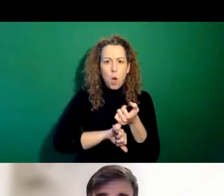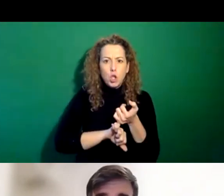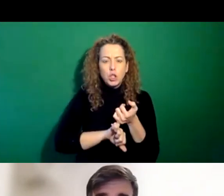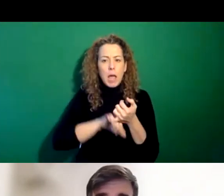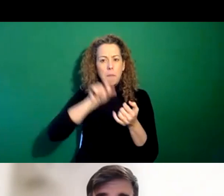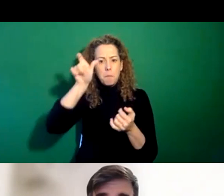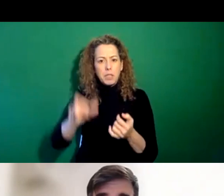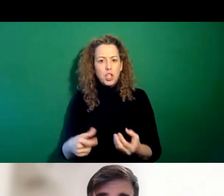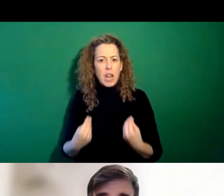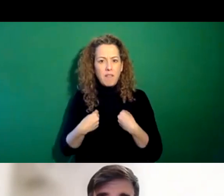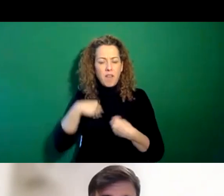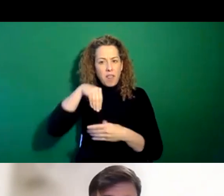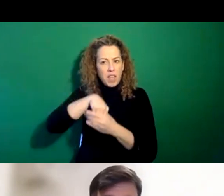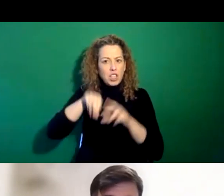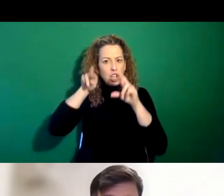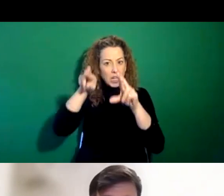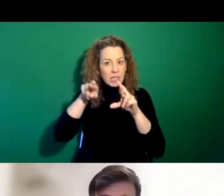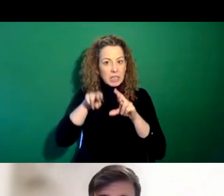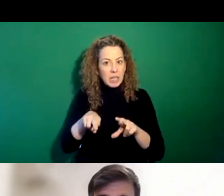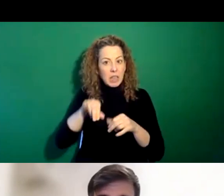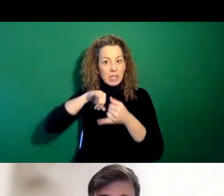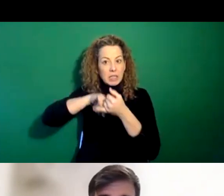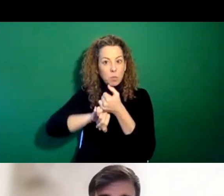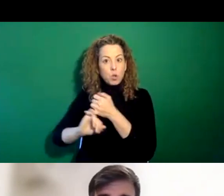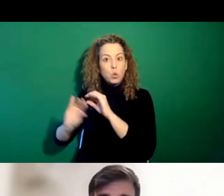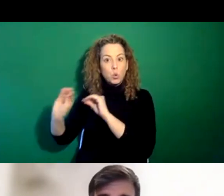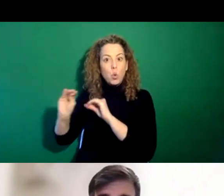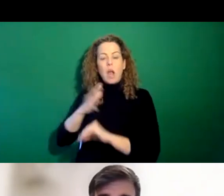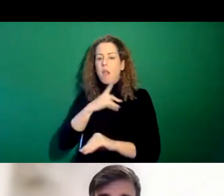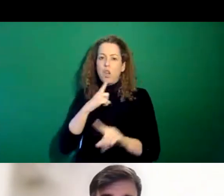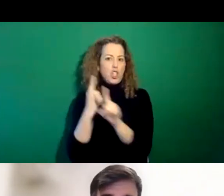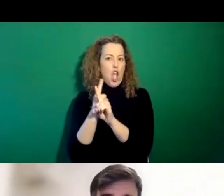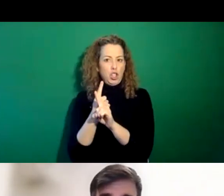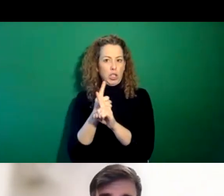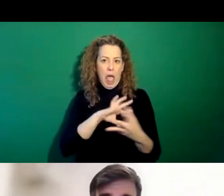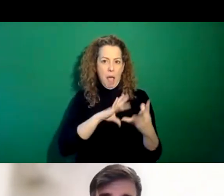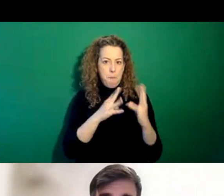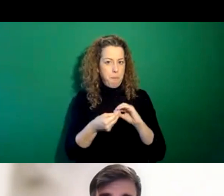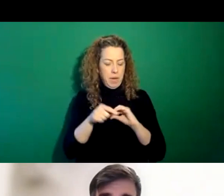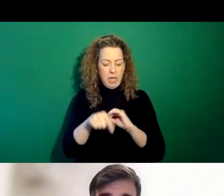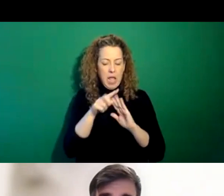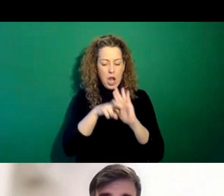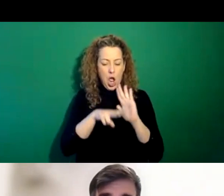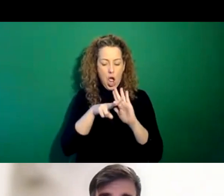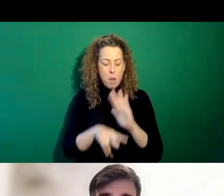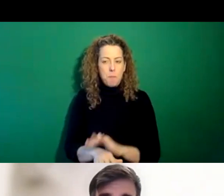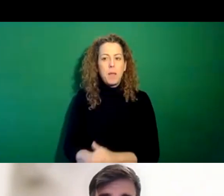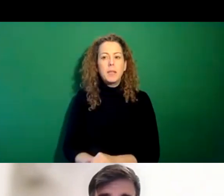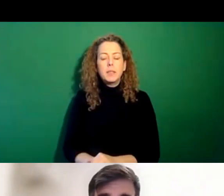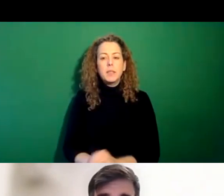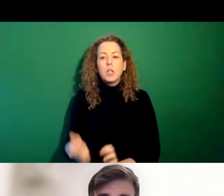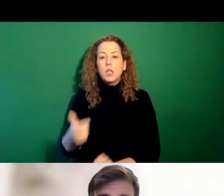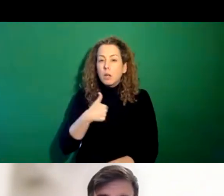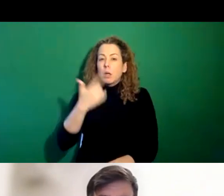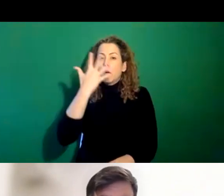Quien bueno, por lo visto va en contra de la aplicación de la normativa. A mí lo que me